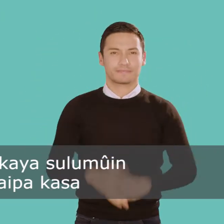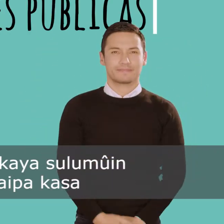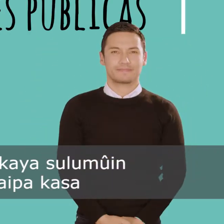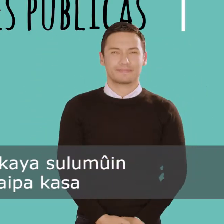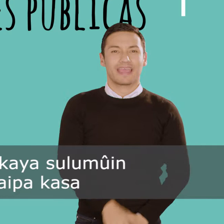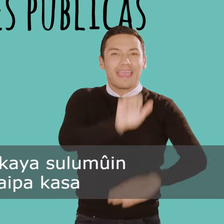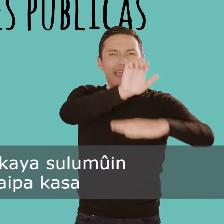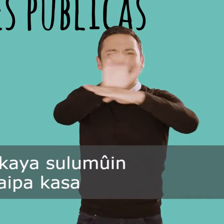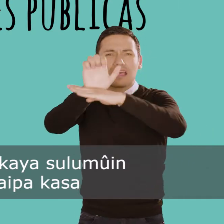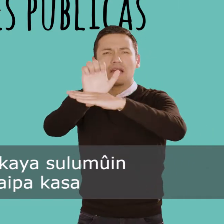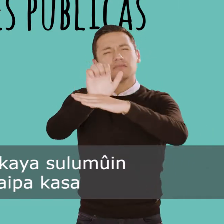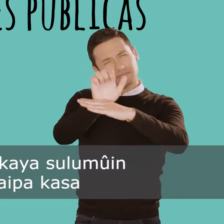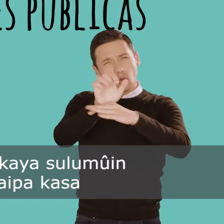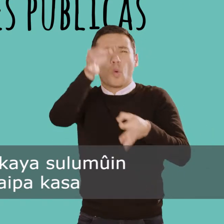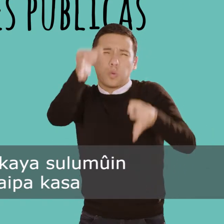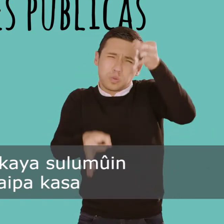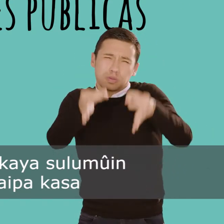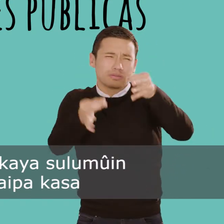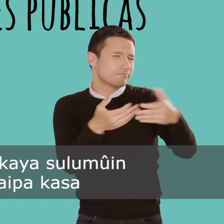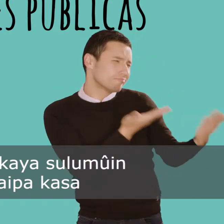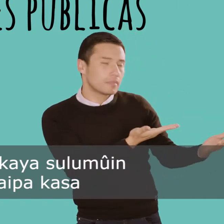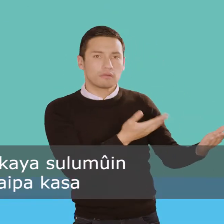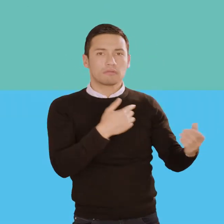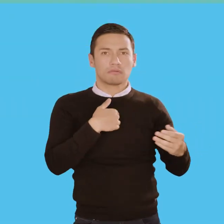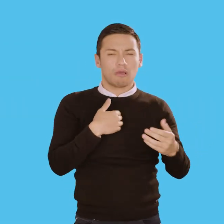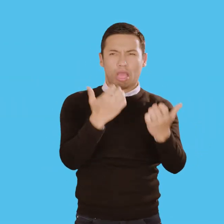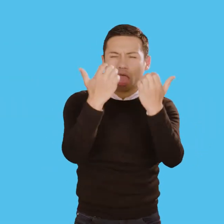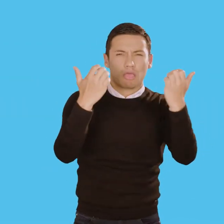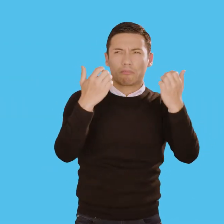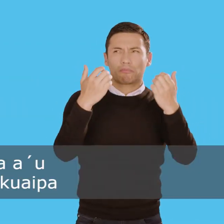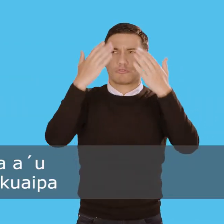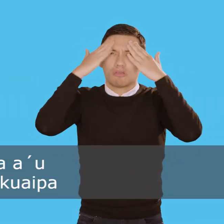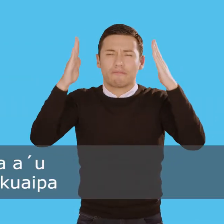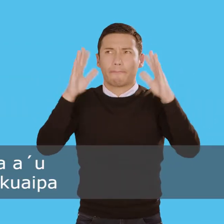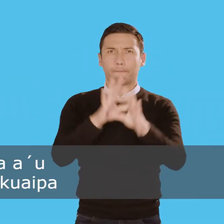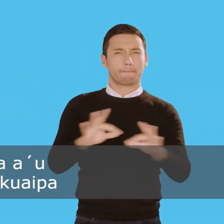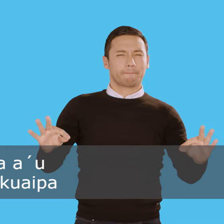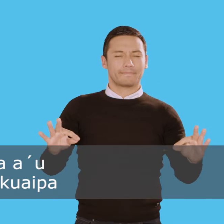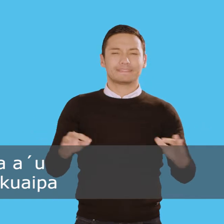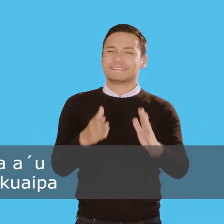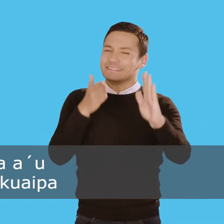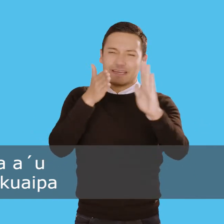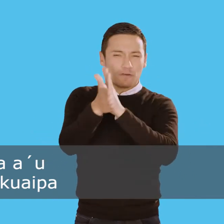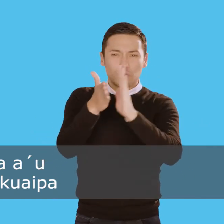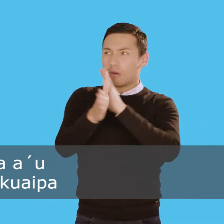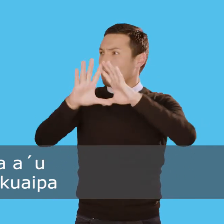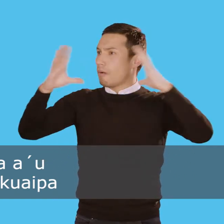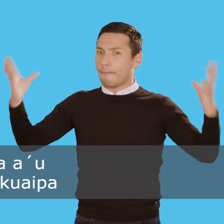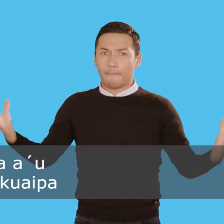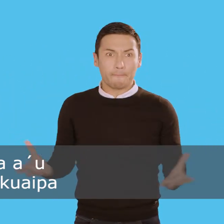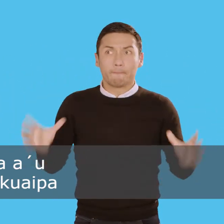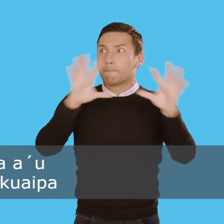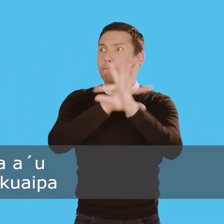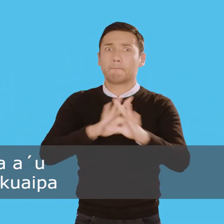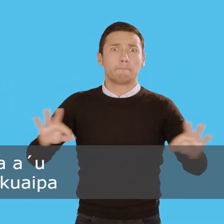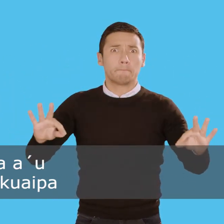sabe cómo acercarse a las entidades en busca de justicia. En un mundo sin información, no podríamos